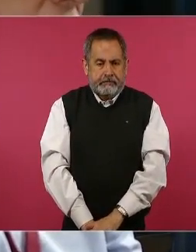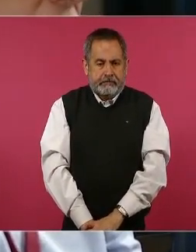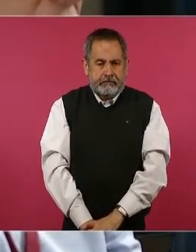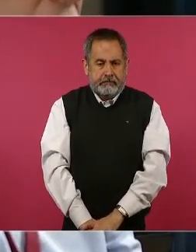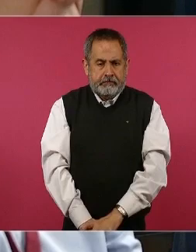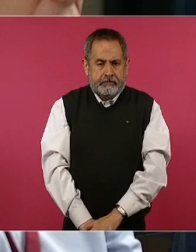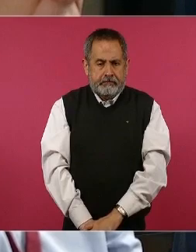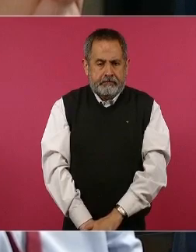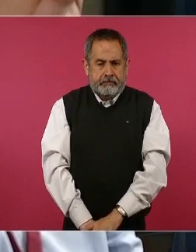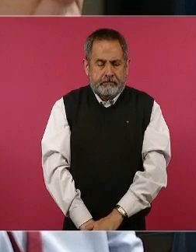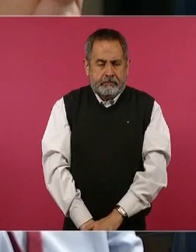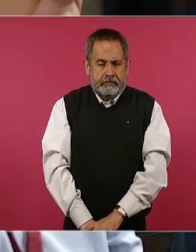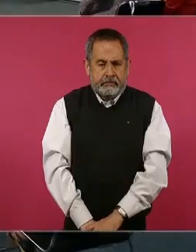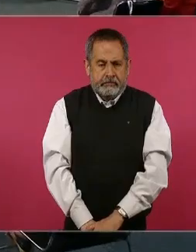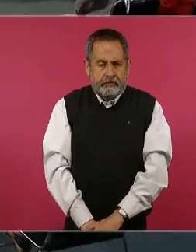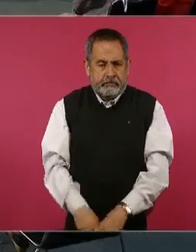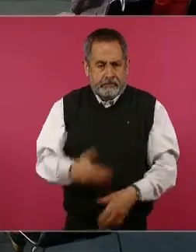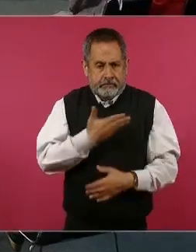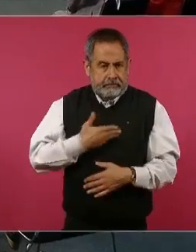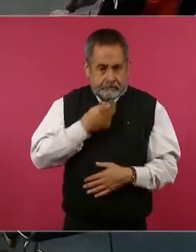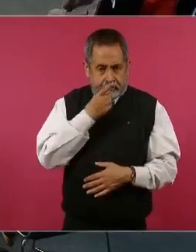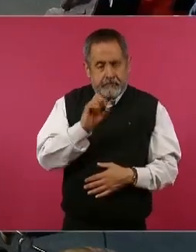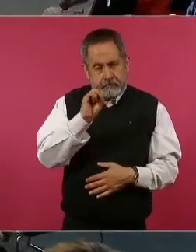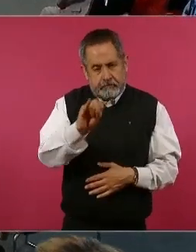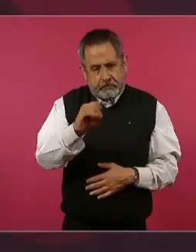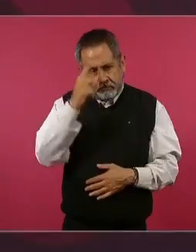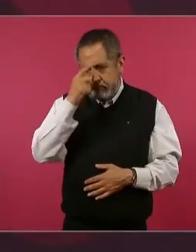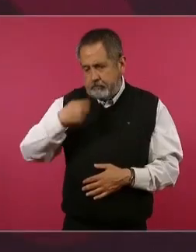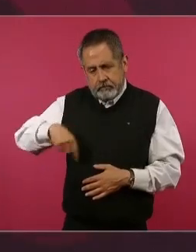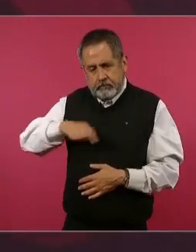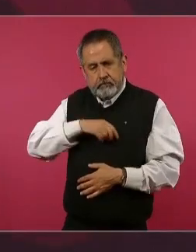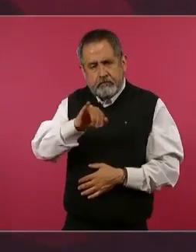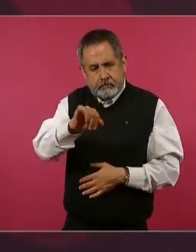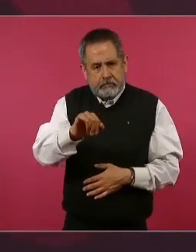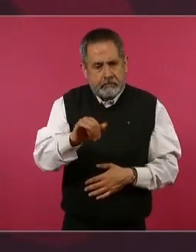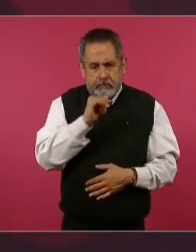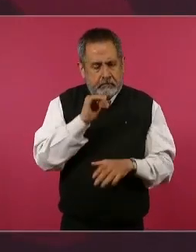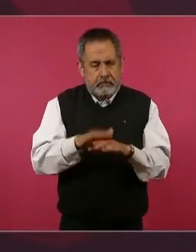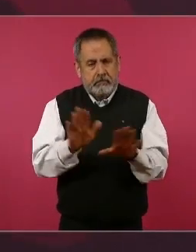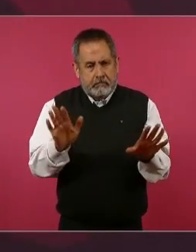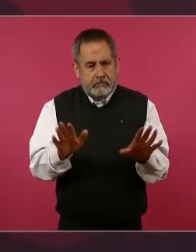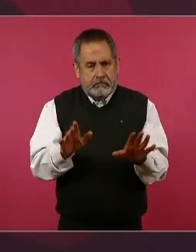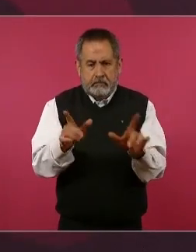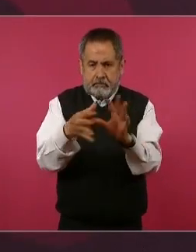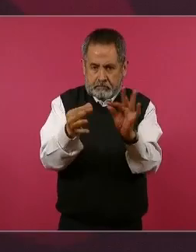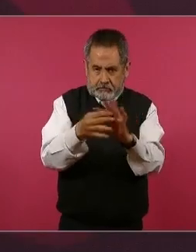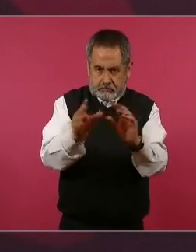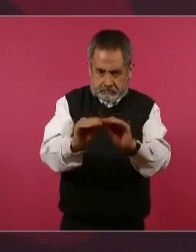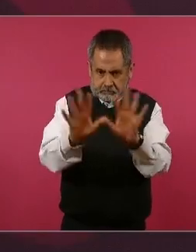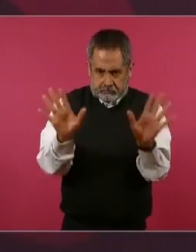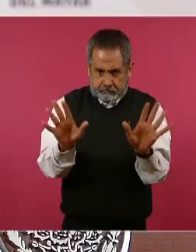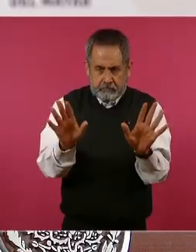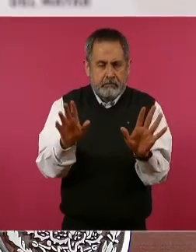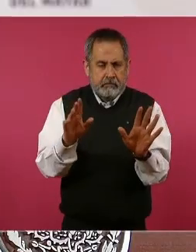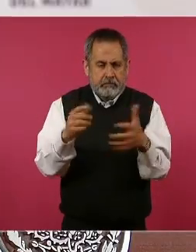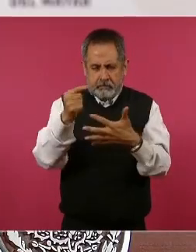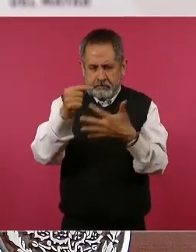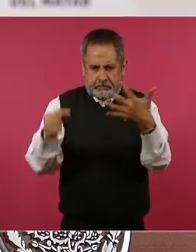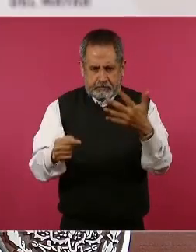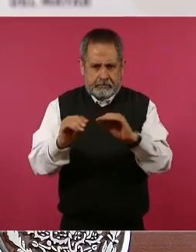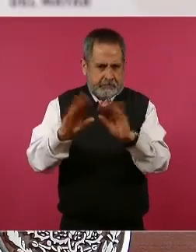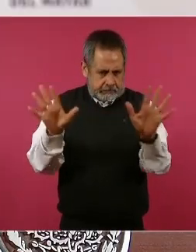para ustedes. Sí, para nosotros sí. O sea, nada más es aclararles muchas